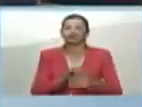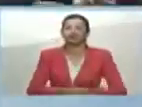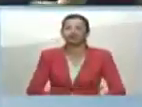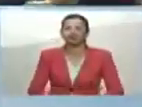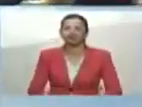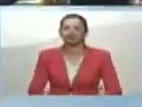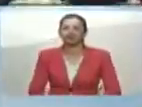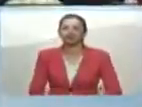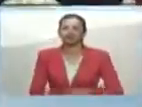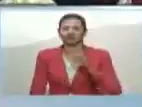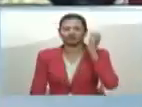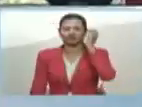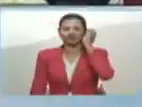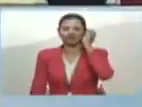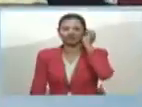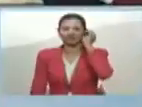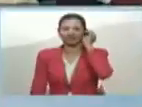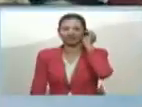Te digo yo.